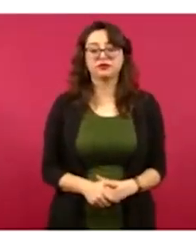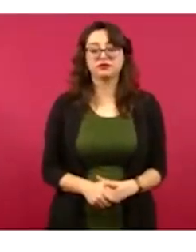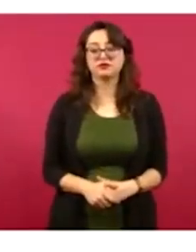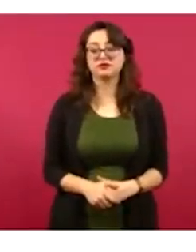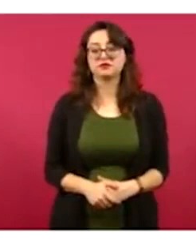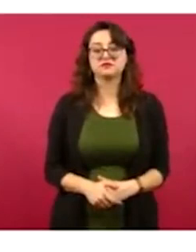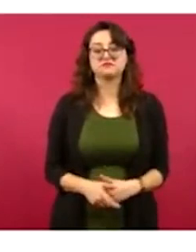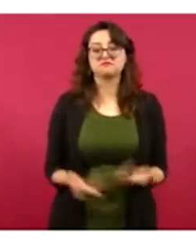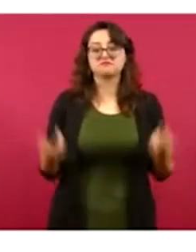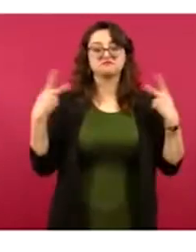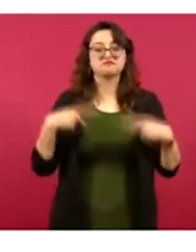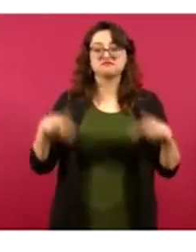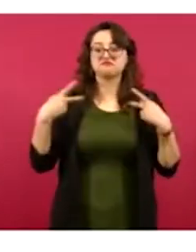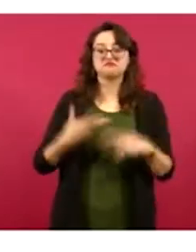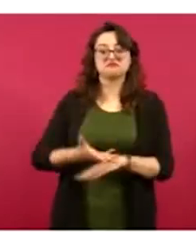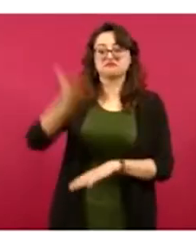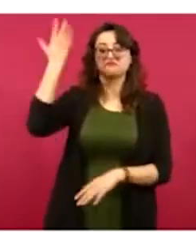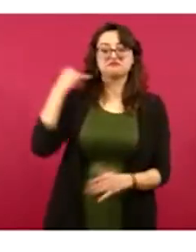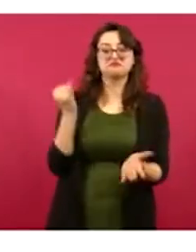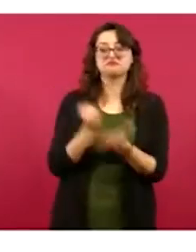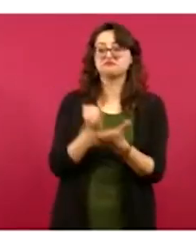no pagaban impuestos